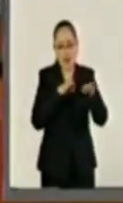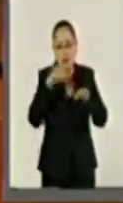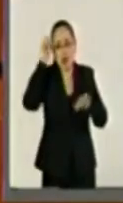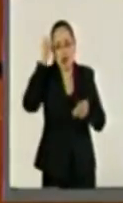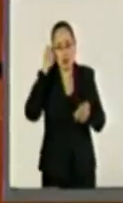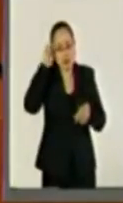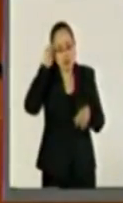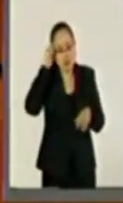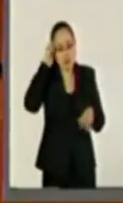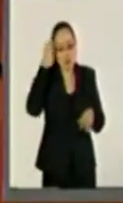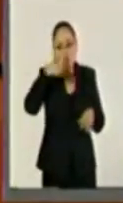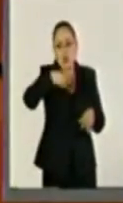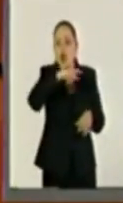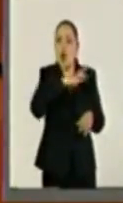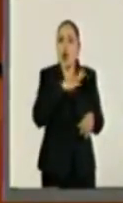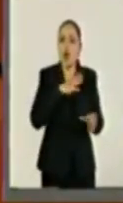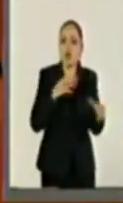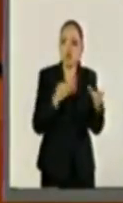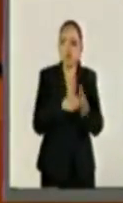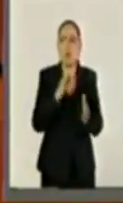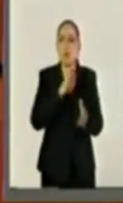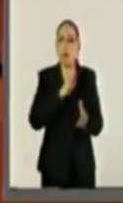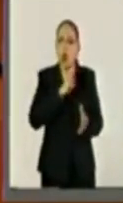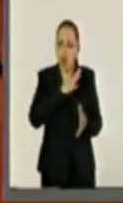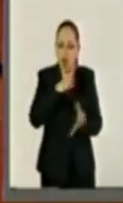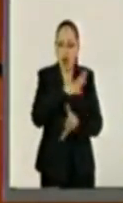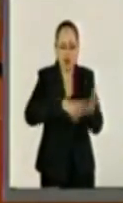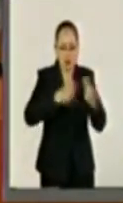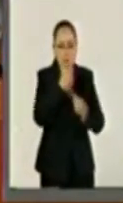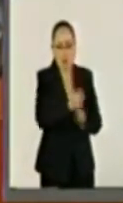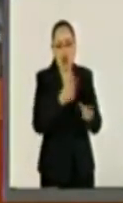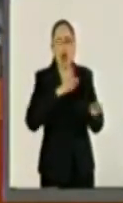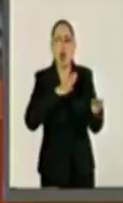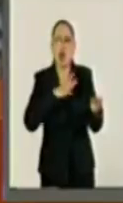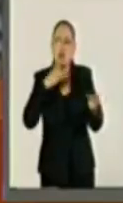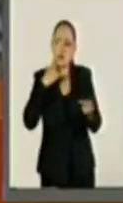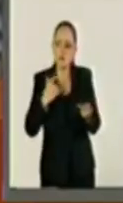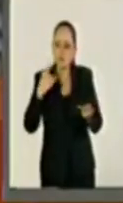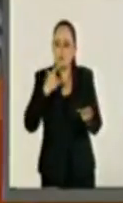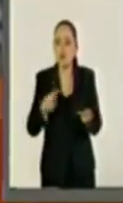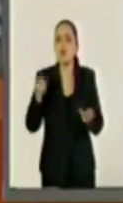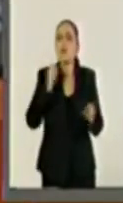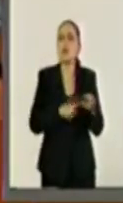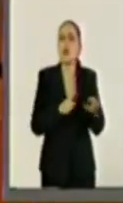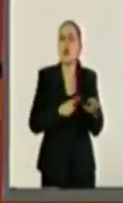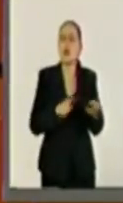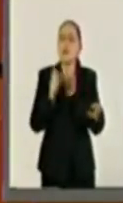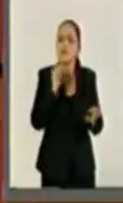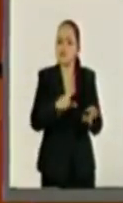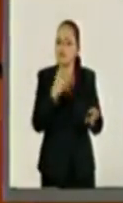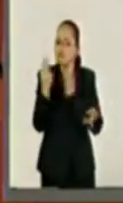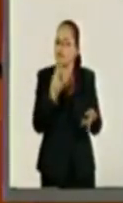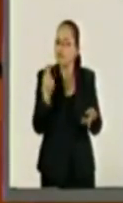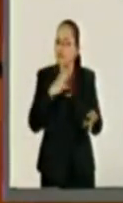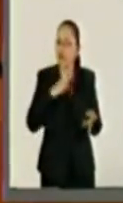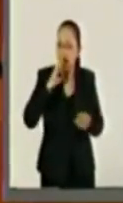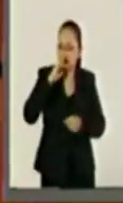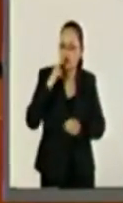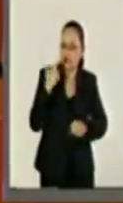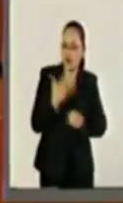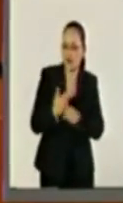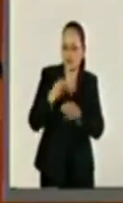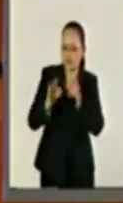hogar, también es remunerada, también tiene su esfuerzo, también requiere de una